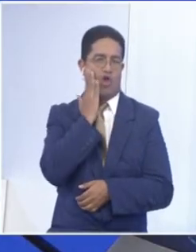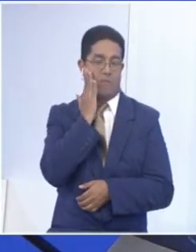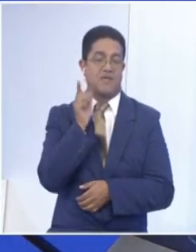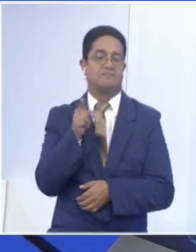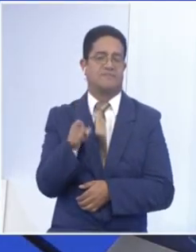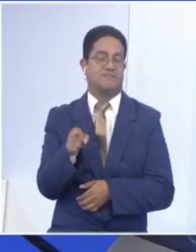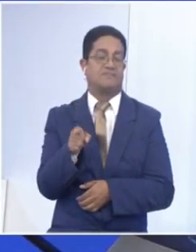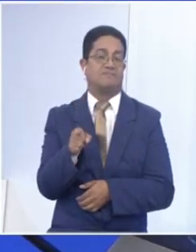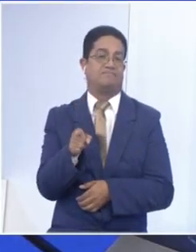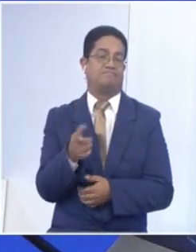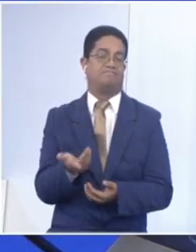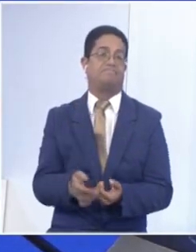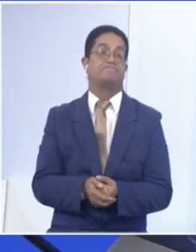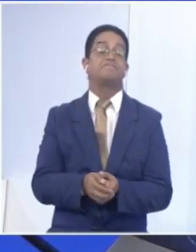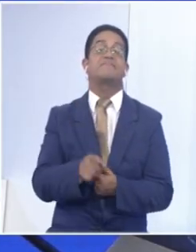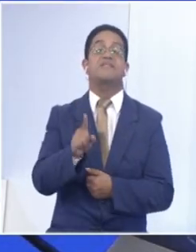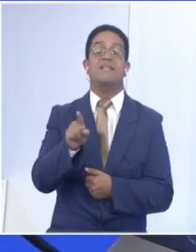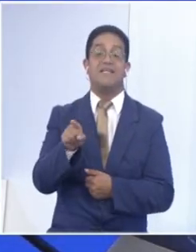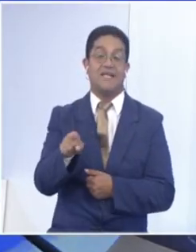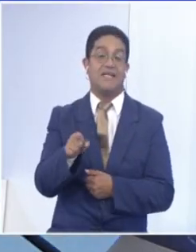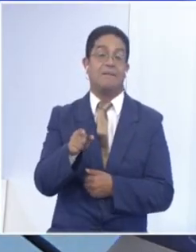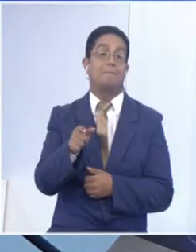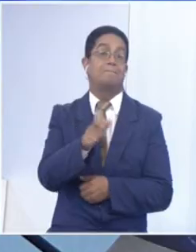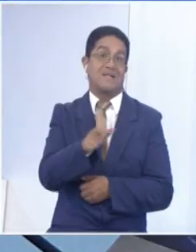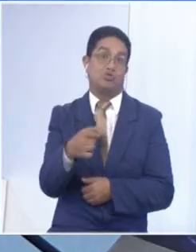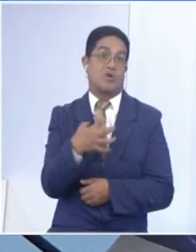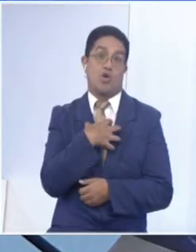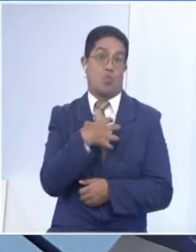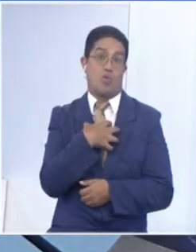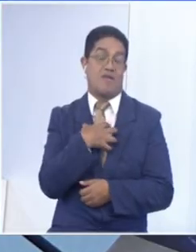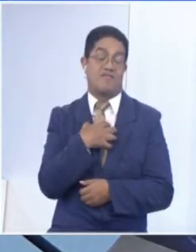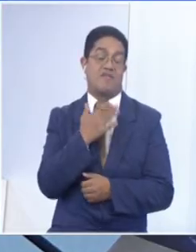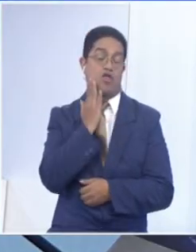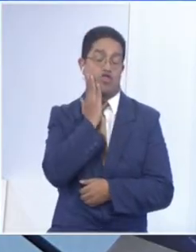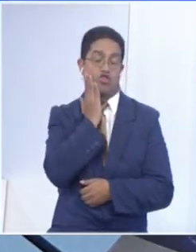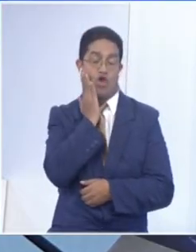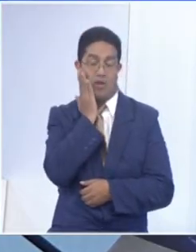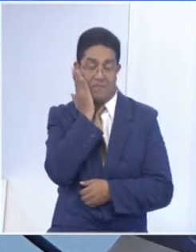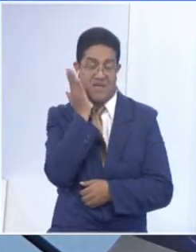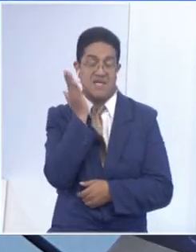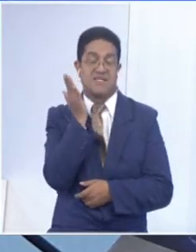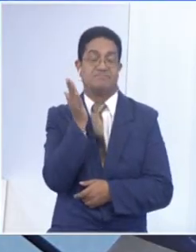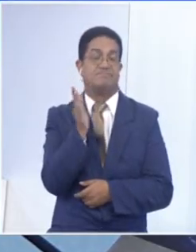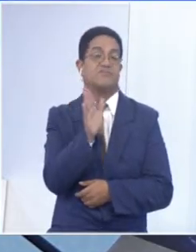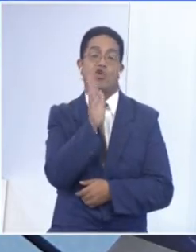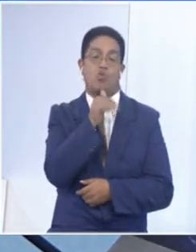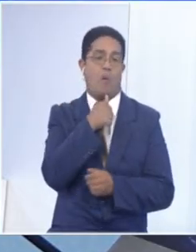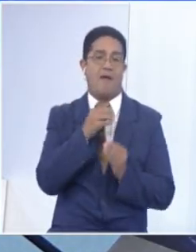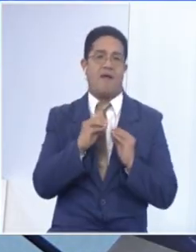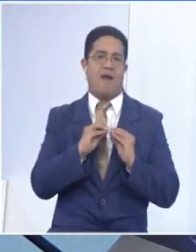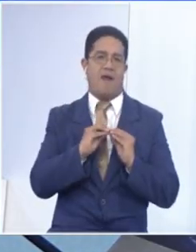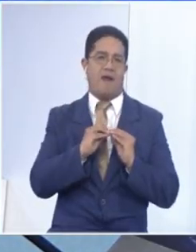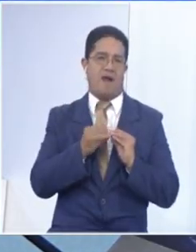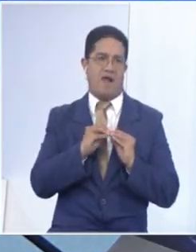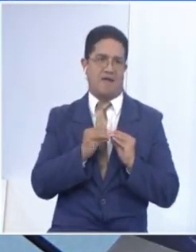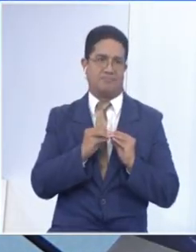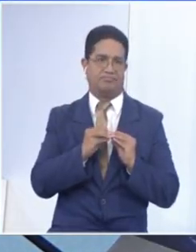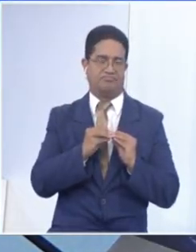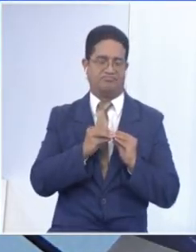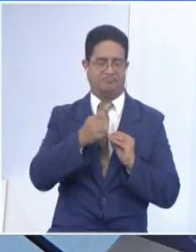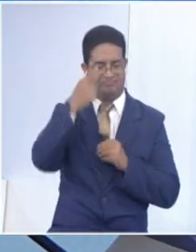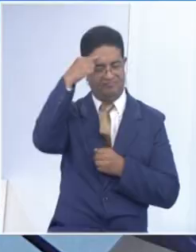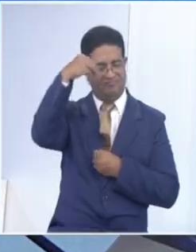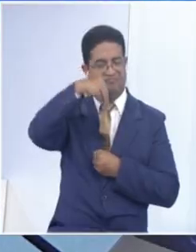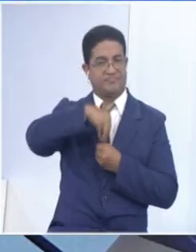trastorno del sueño y al tener un trastorno del sueño, pues no repara los neurotransmisores que se requieren